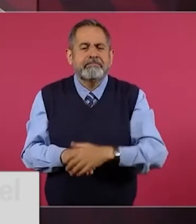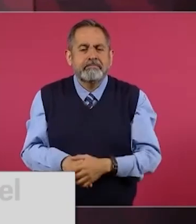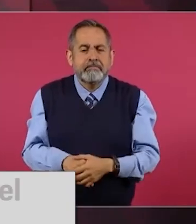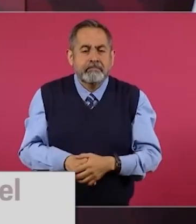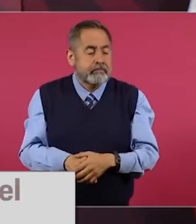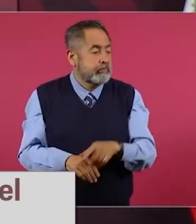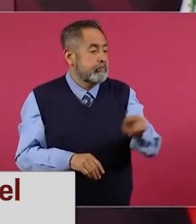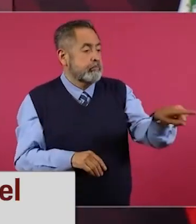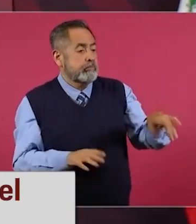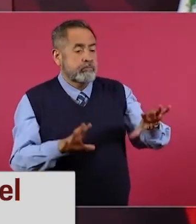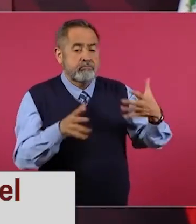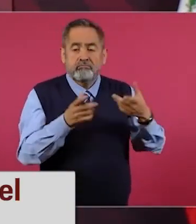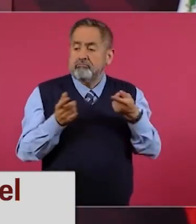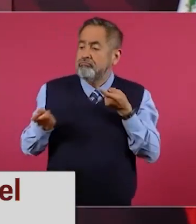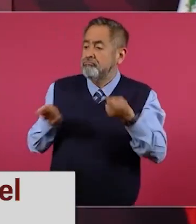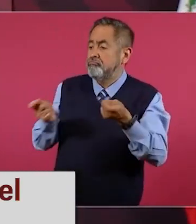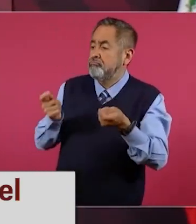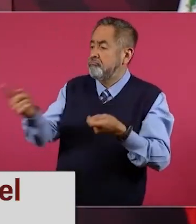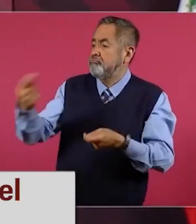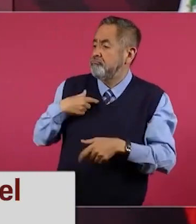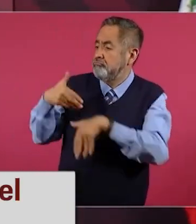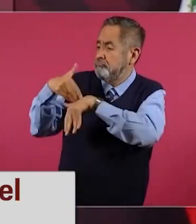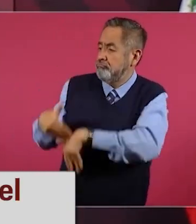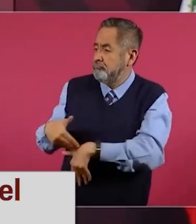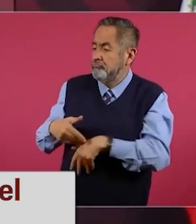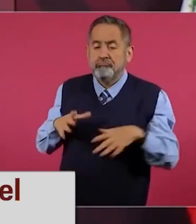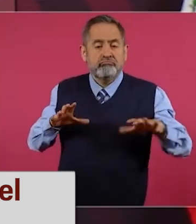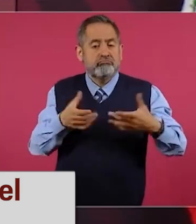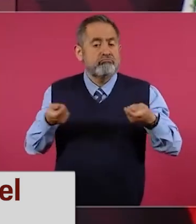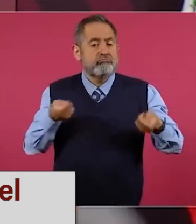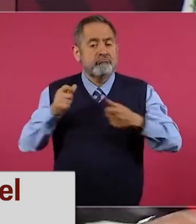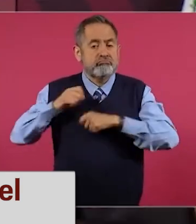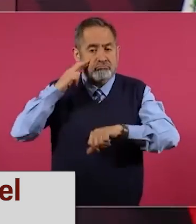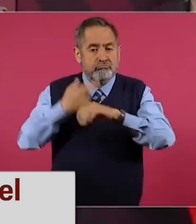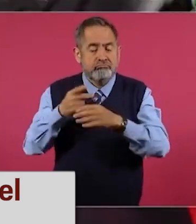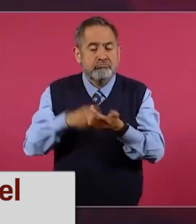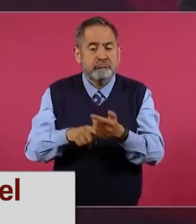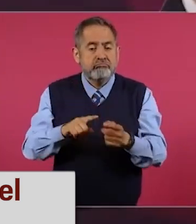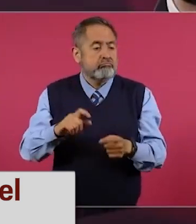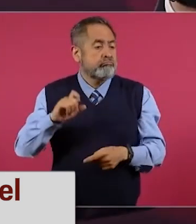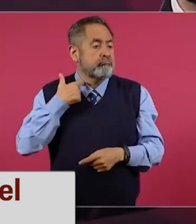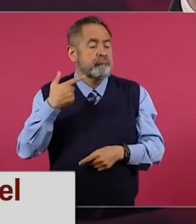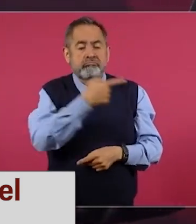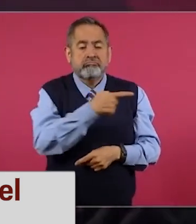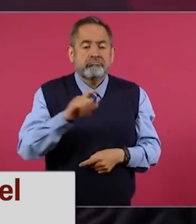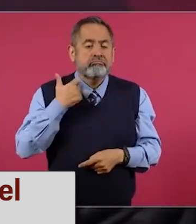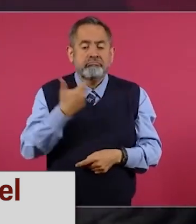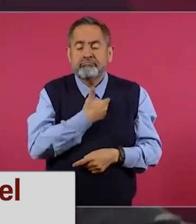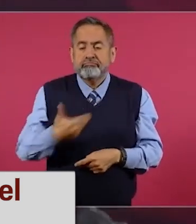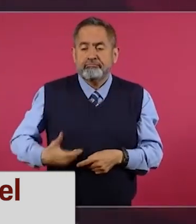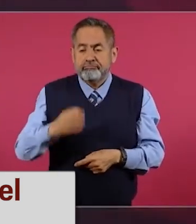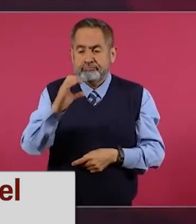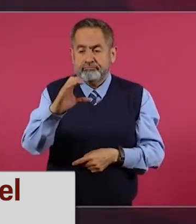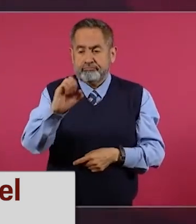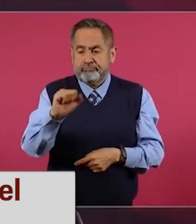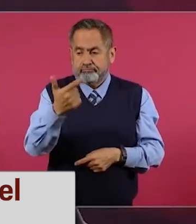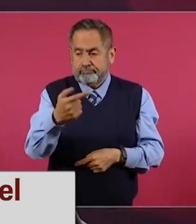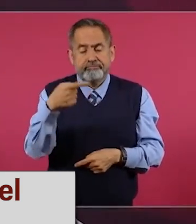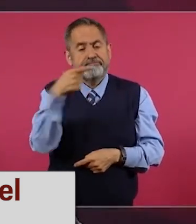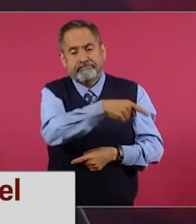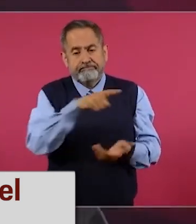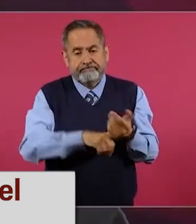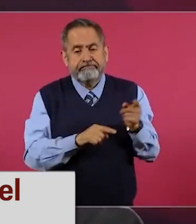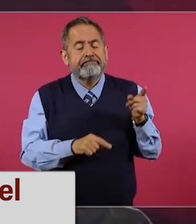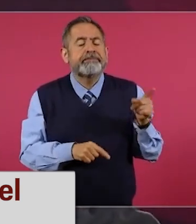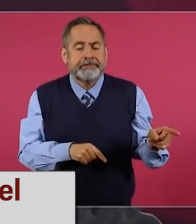Podemos resistir un poco más, dice AMLO en el lunes negro. El presidente Andrés Manuel López Obrador afirmó que tienen reservas con las que pueden resistir un poco